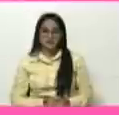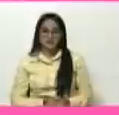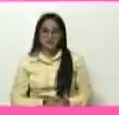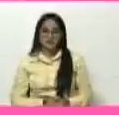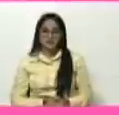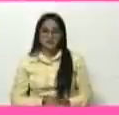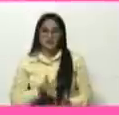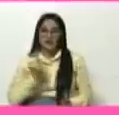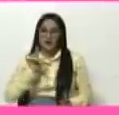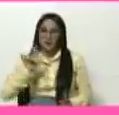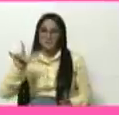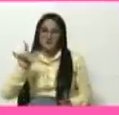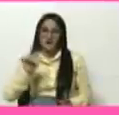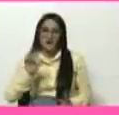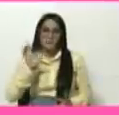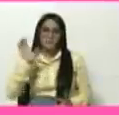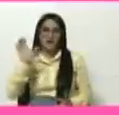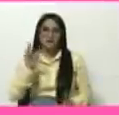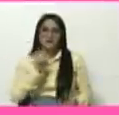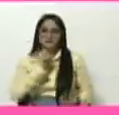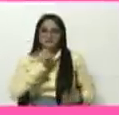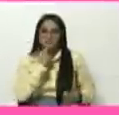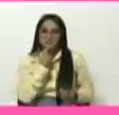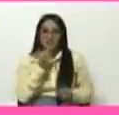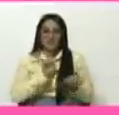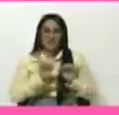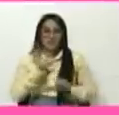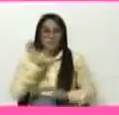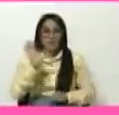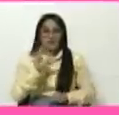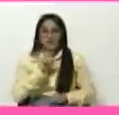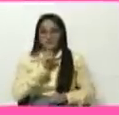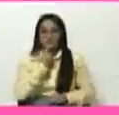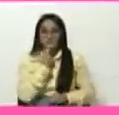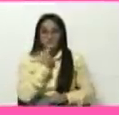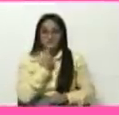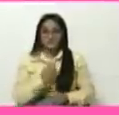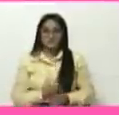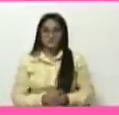amar la patria de manera clandestina, defender la patria de manera clandestina.